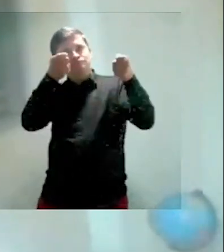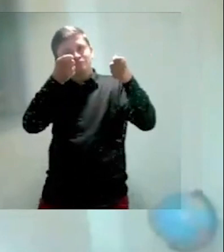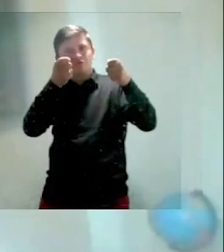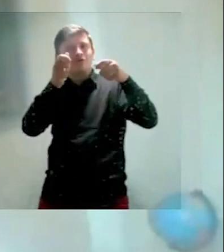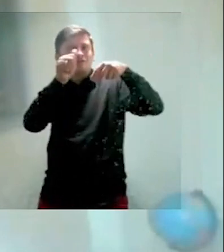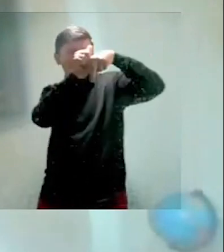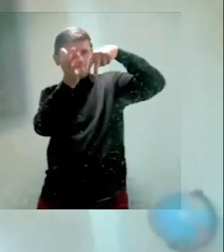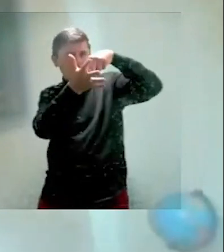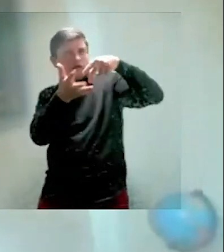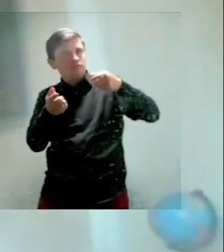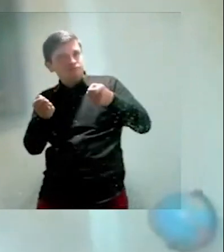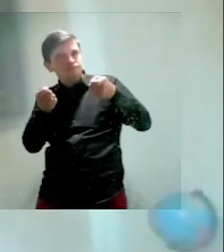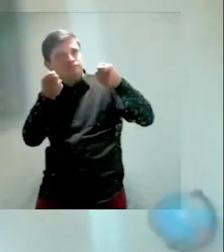Hay cortes, hay jueces que